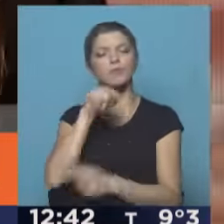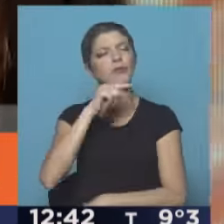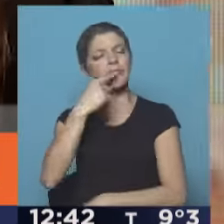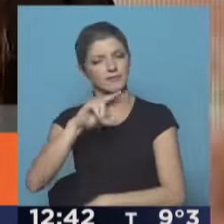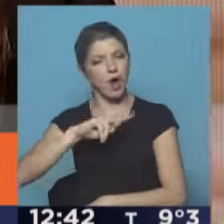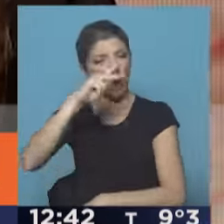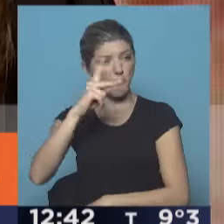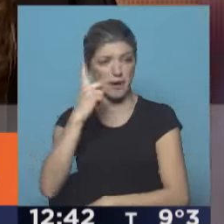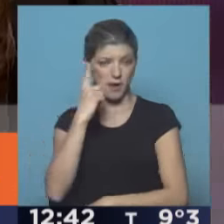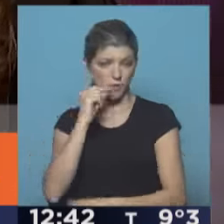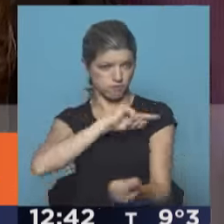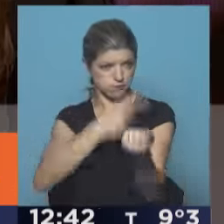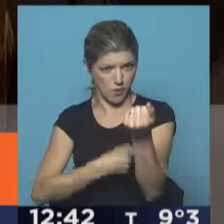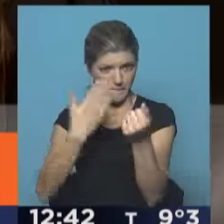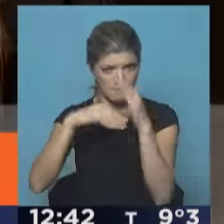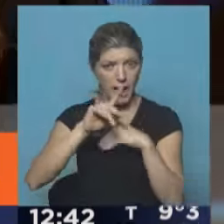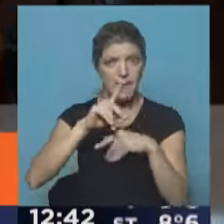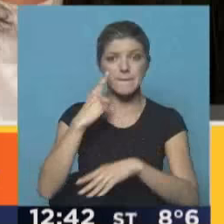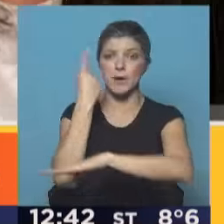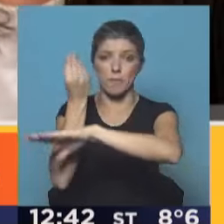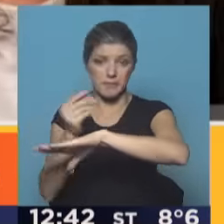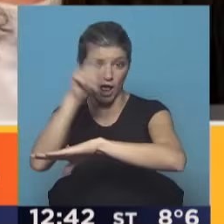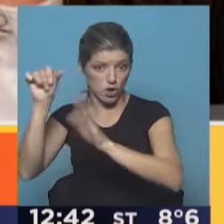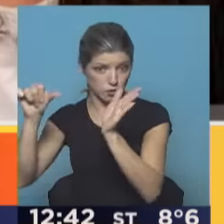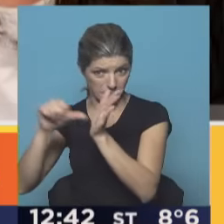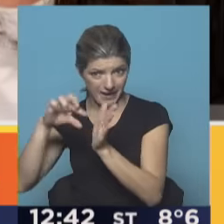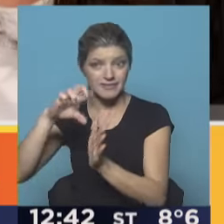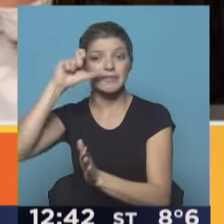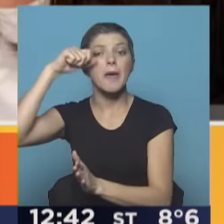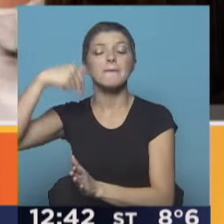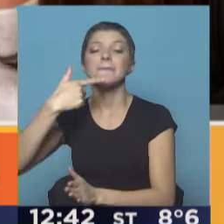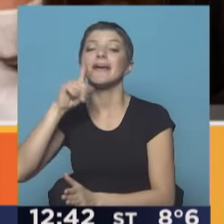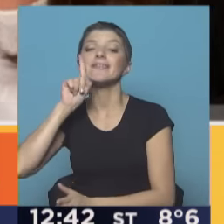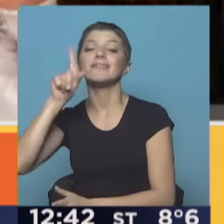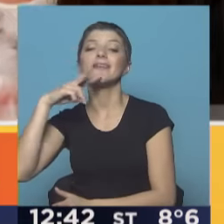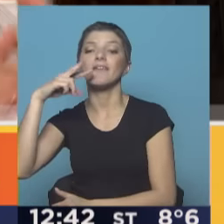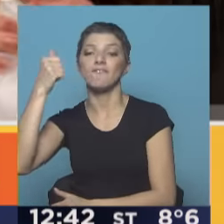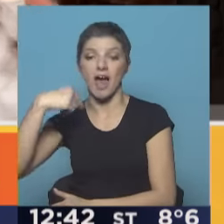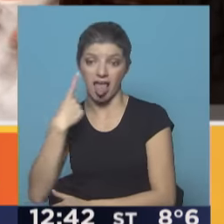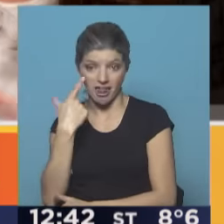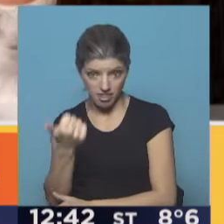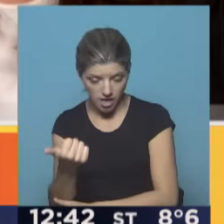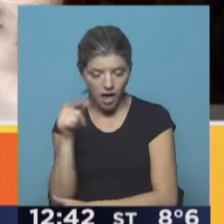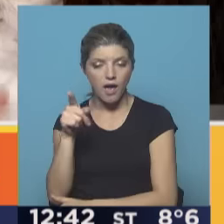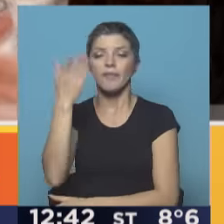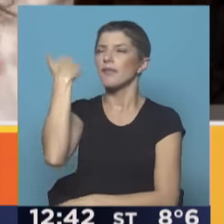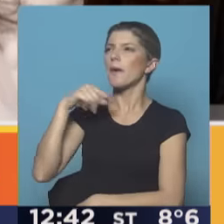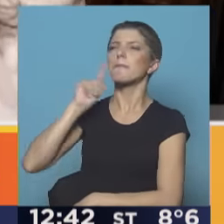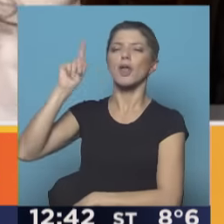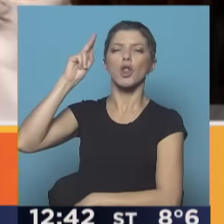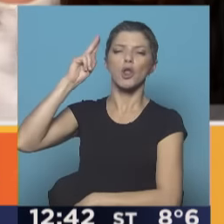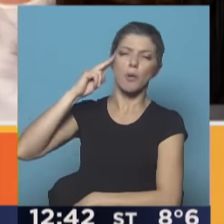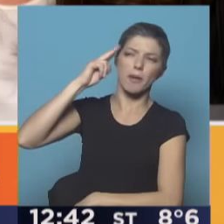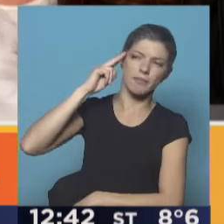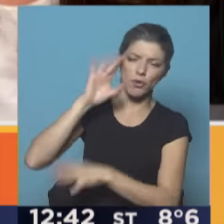hombre más fuerte de Turquía y vive en el exilio está en pennsyvania desde fines de los 90 y además conserva un Alo un poco